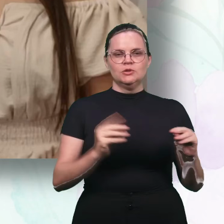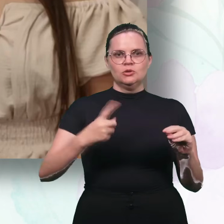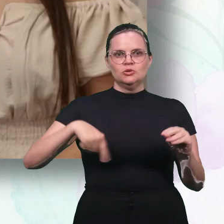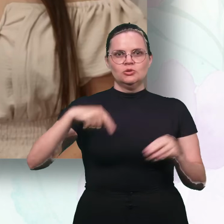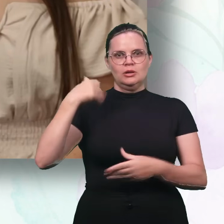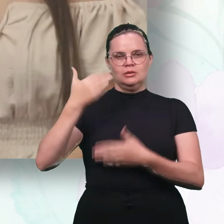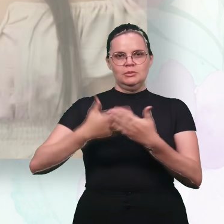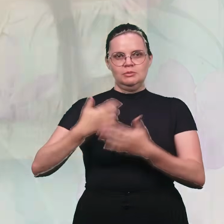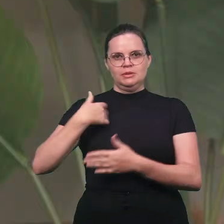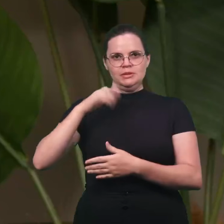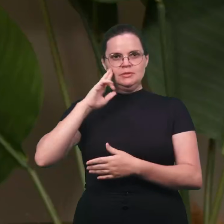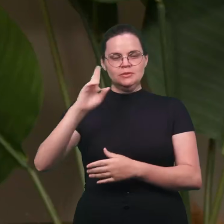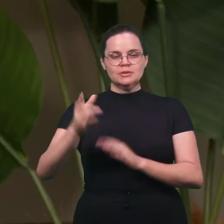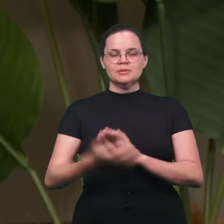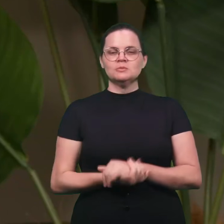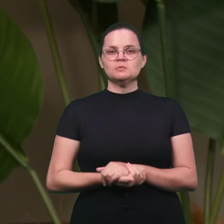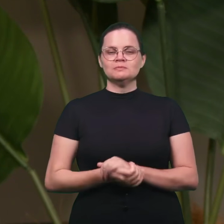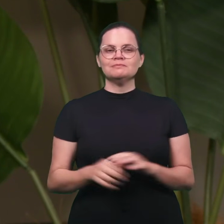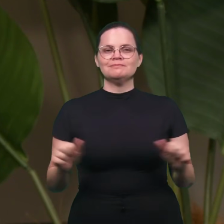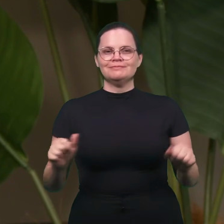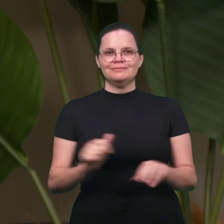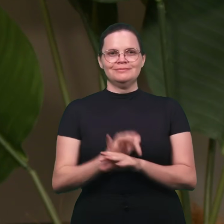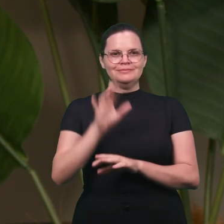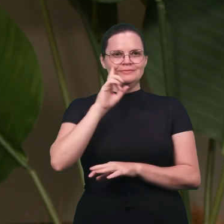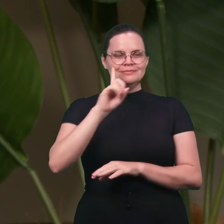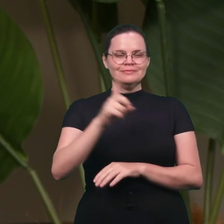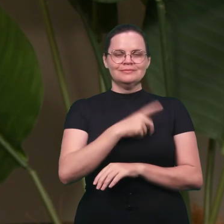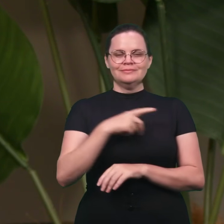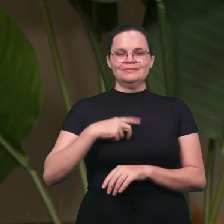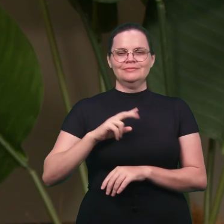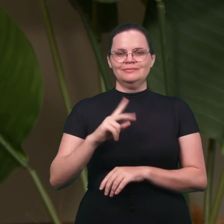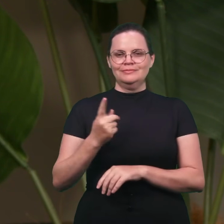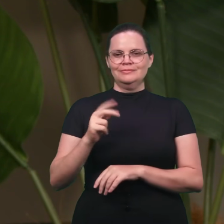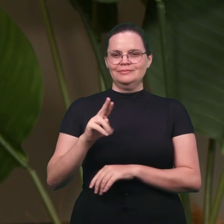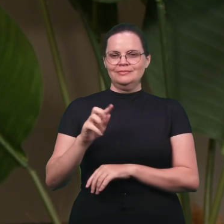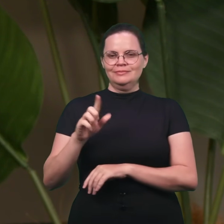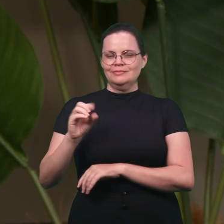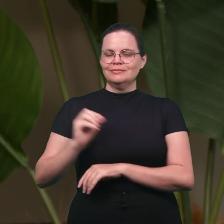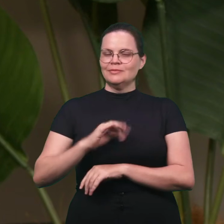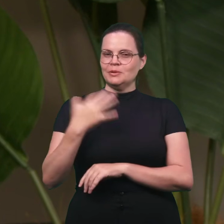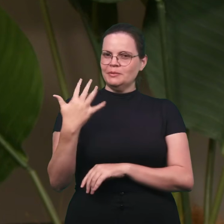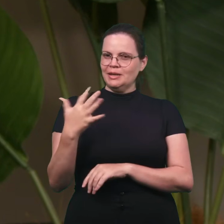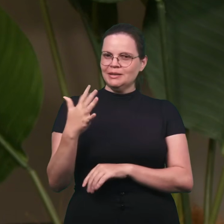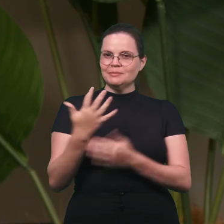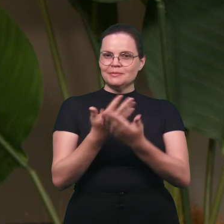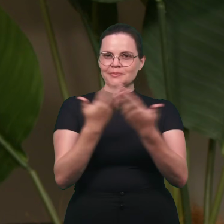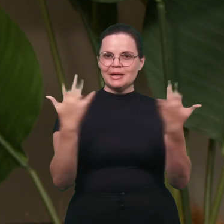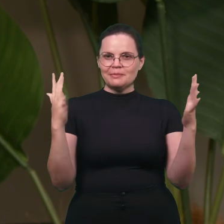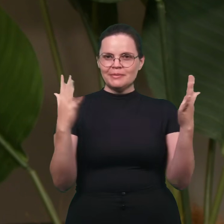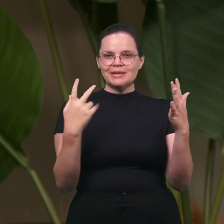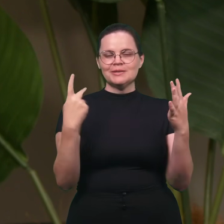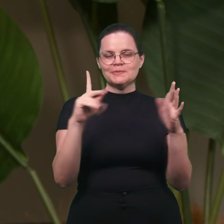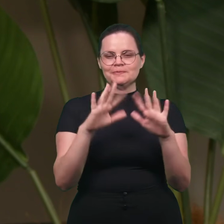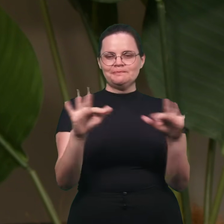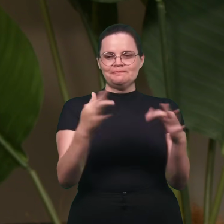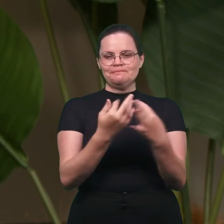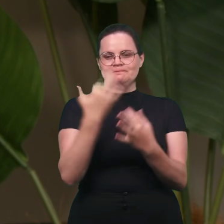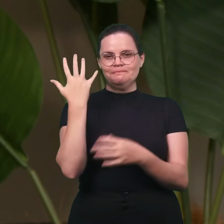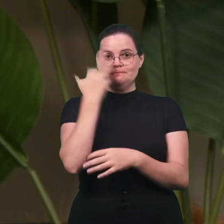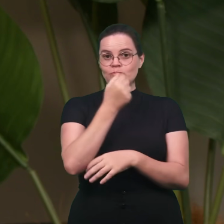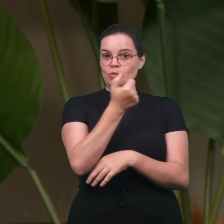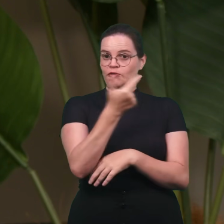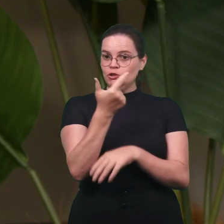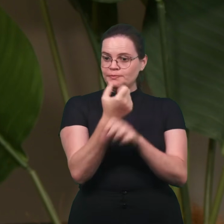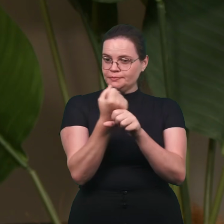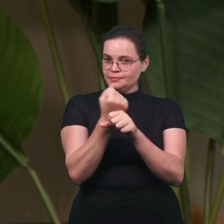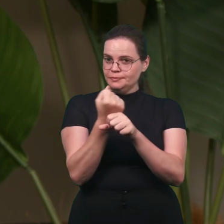Señor. Glória a Deus, pastor Hugo. Olha, parabéns pela linda família. 22 anos,